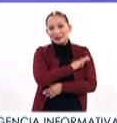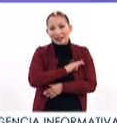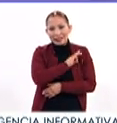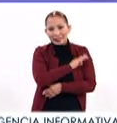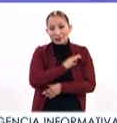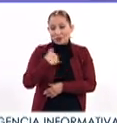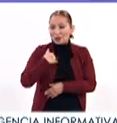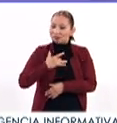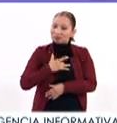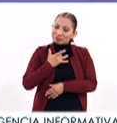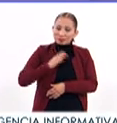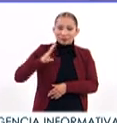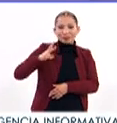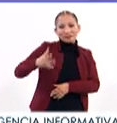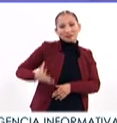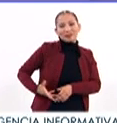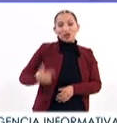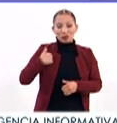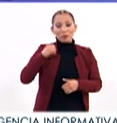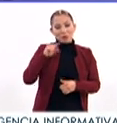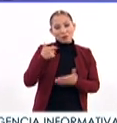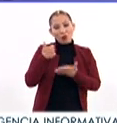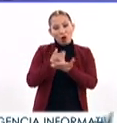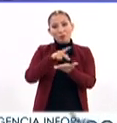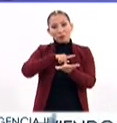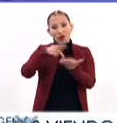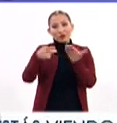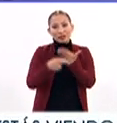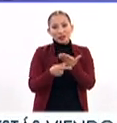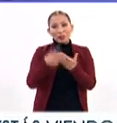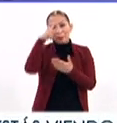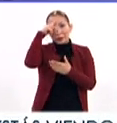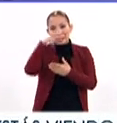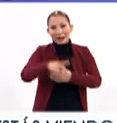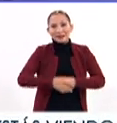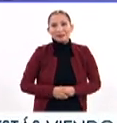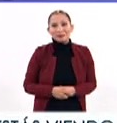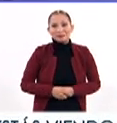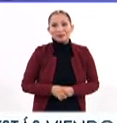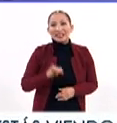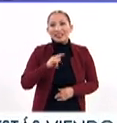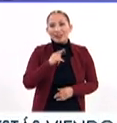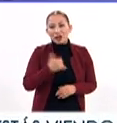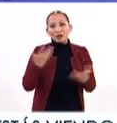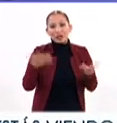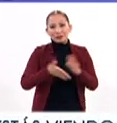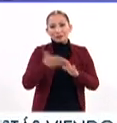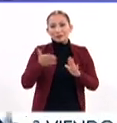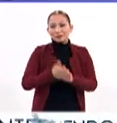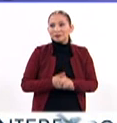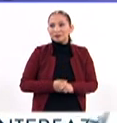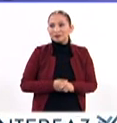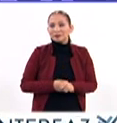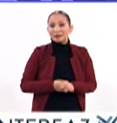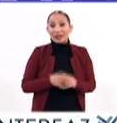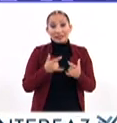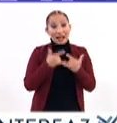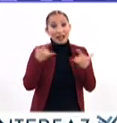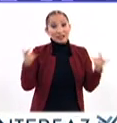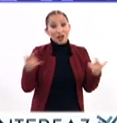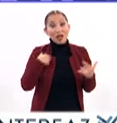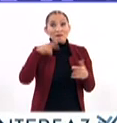siento súper orgulloso de haber sido parte de ese proyecto como mexicano, como ingeniero, como constructor. No es para y menos, de la ingeniero.